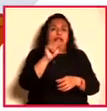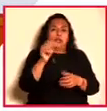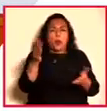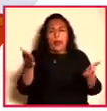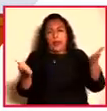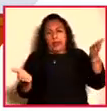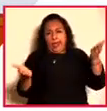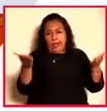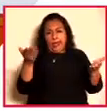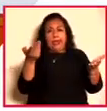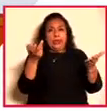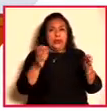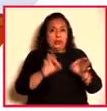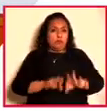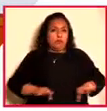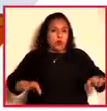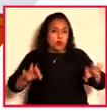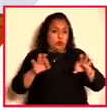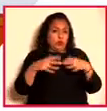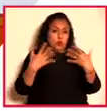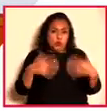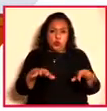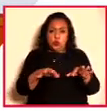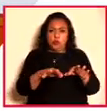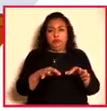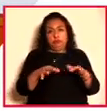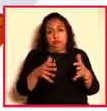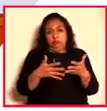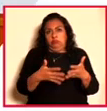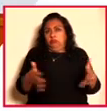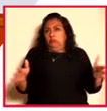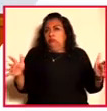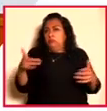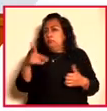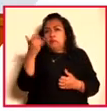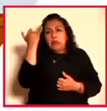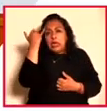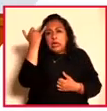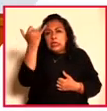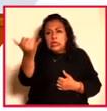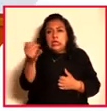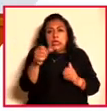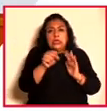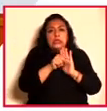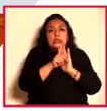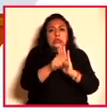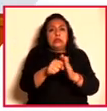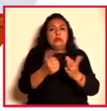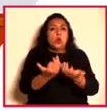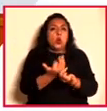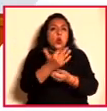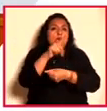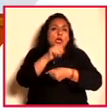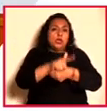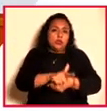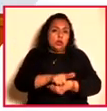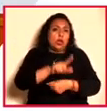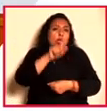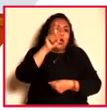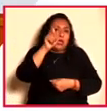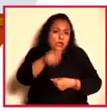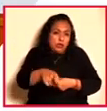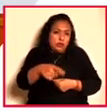una importancia enorme a través, imagínate que el símbolo nacional es el del